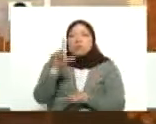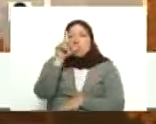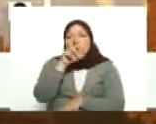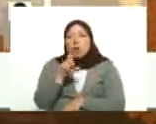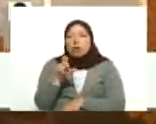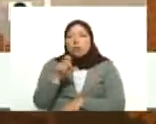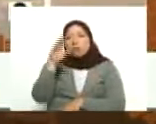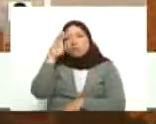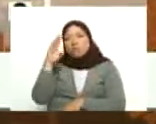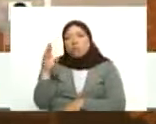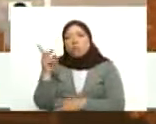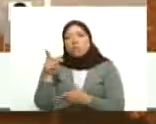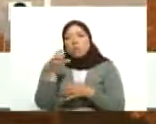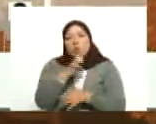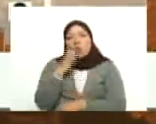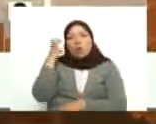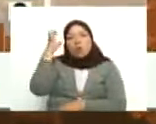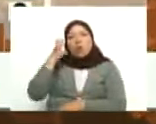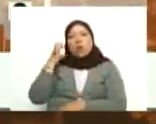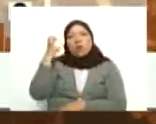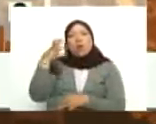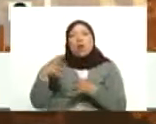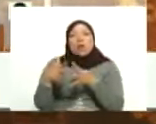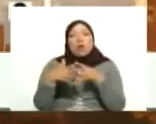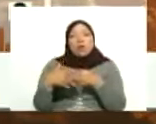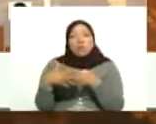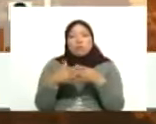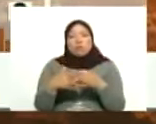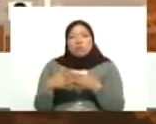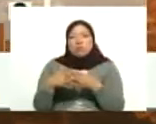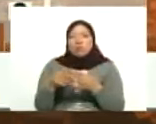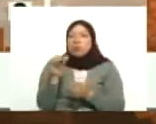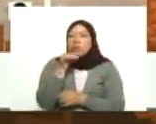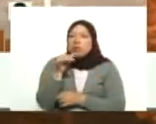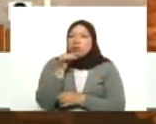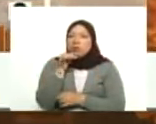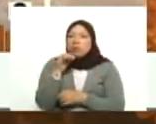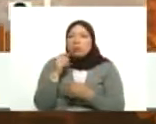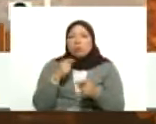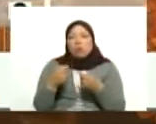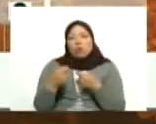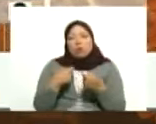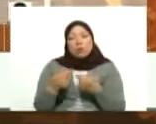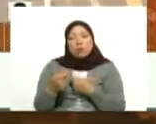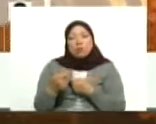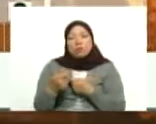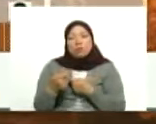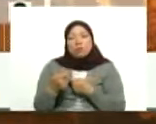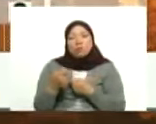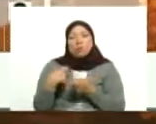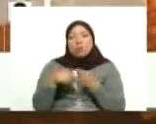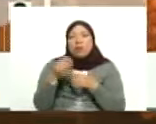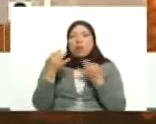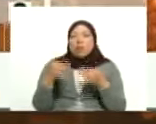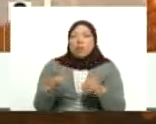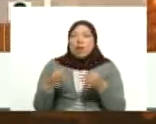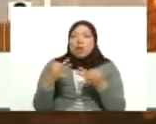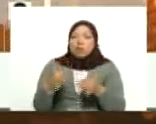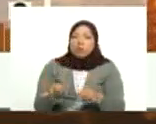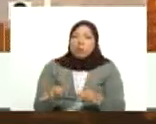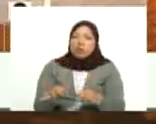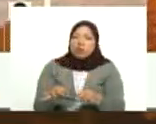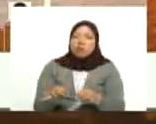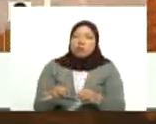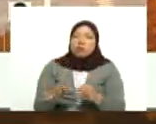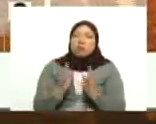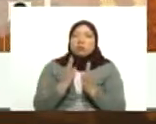militar financiado por Europa, financiado por Estados Unidos, en armamento para controlar las riquezas naturales. Esa es la realidad y